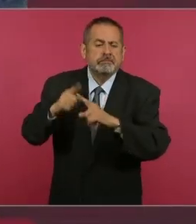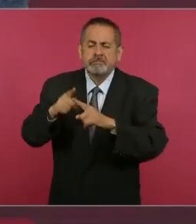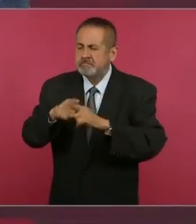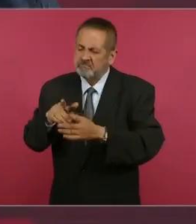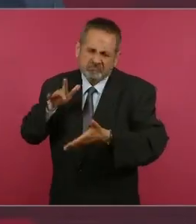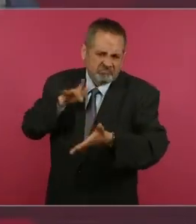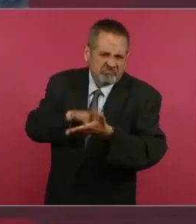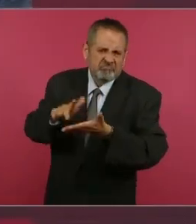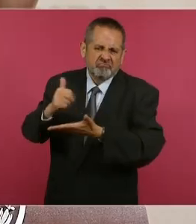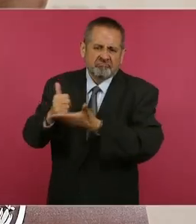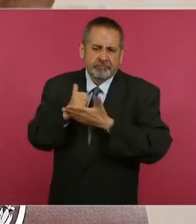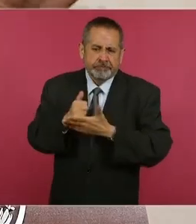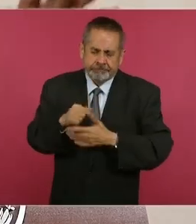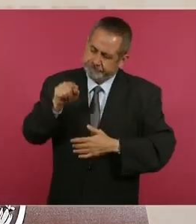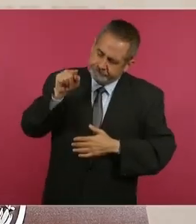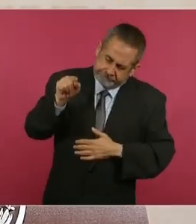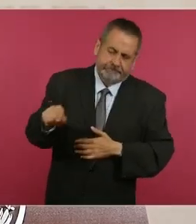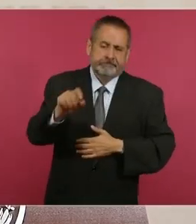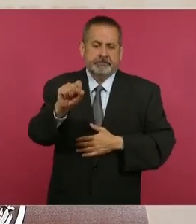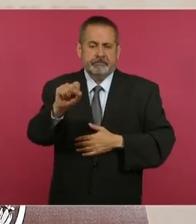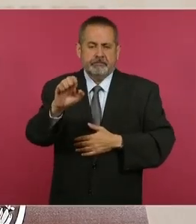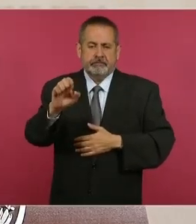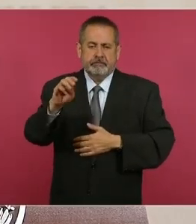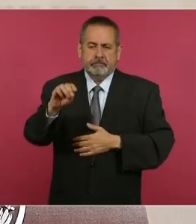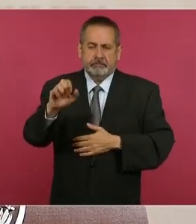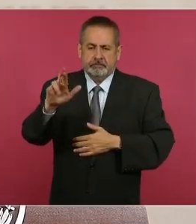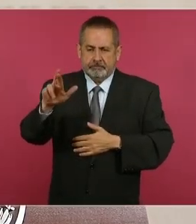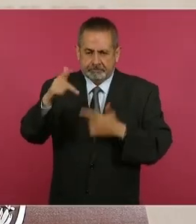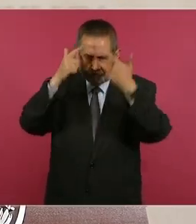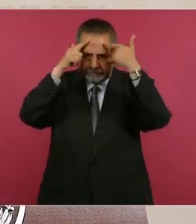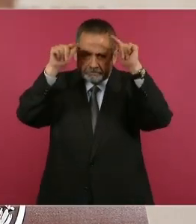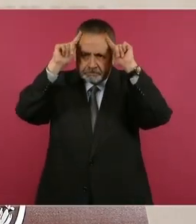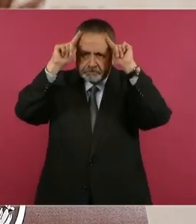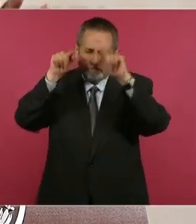ayudó? La Secretaría de Marina.